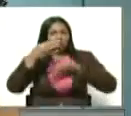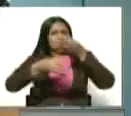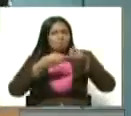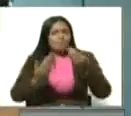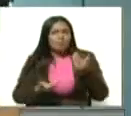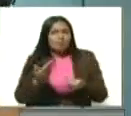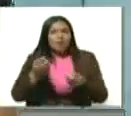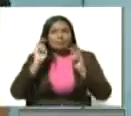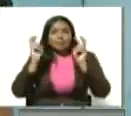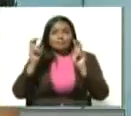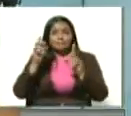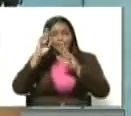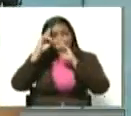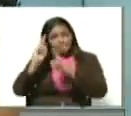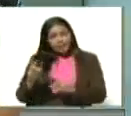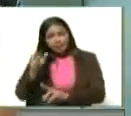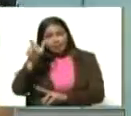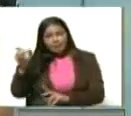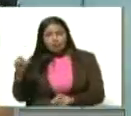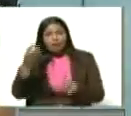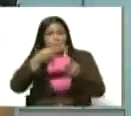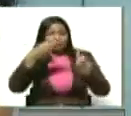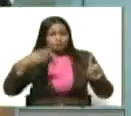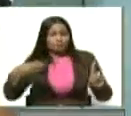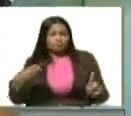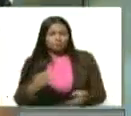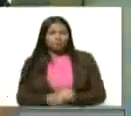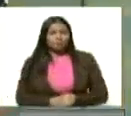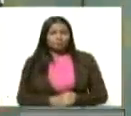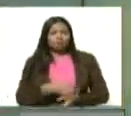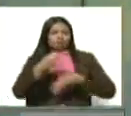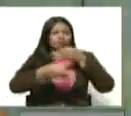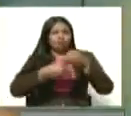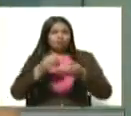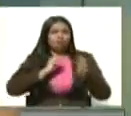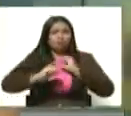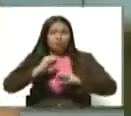tiene que ver este tema del respeto hacia la sexodiversidad. Habla